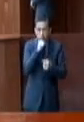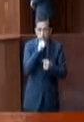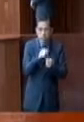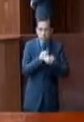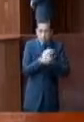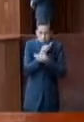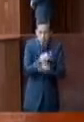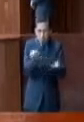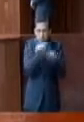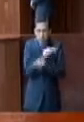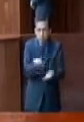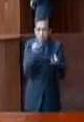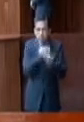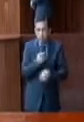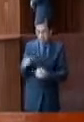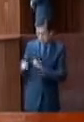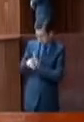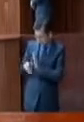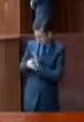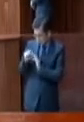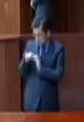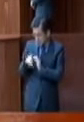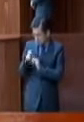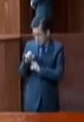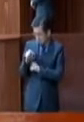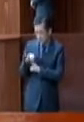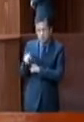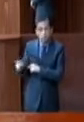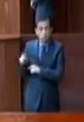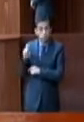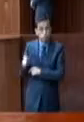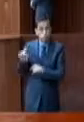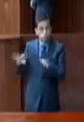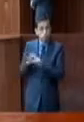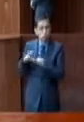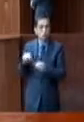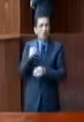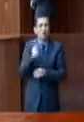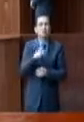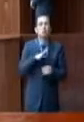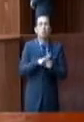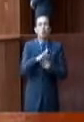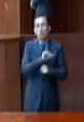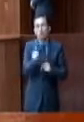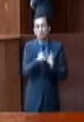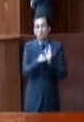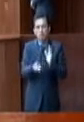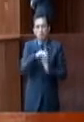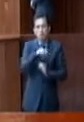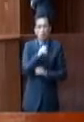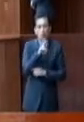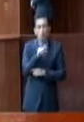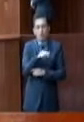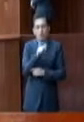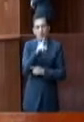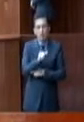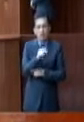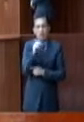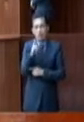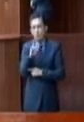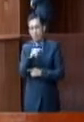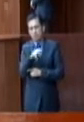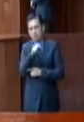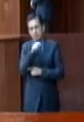por síntesis en realidad corresponde a una nota periodística del diverso periódico la jornada de oriente demostrando así la imputación de un hecho falso en el promocional